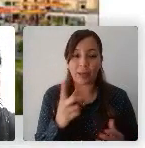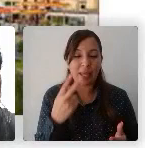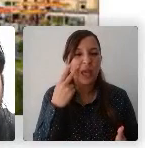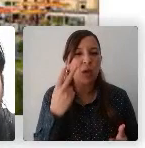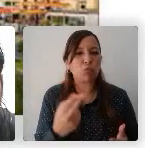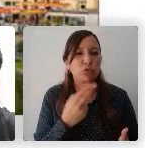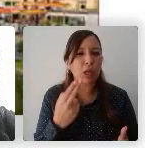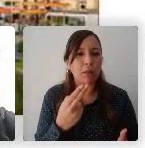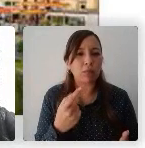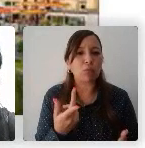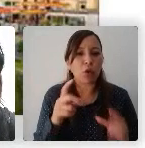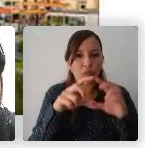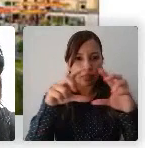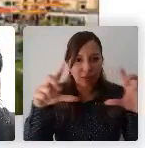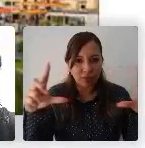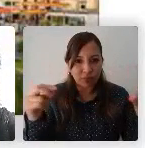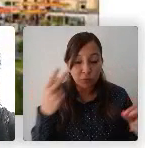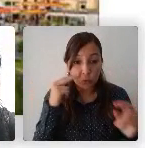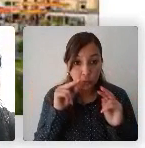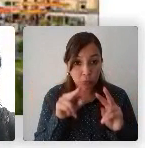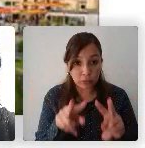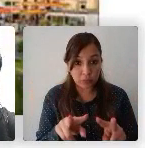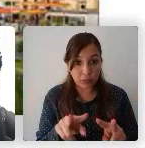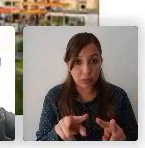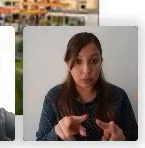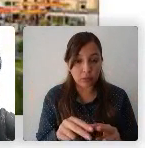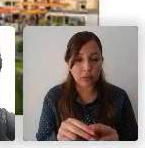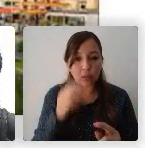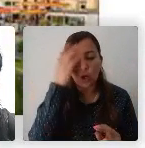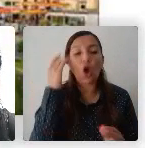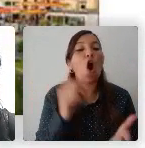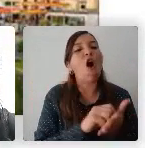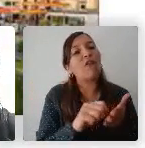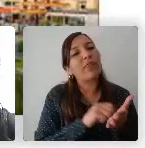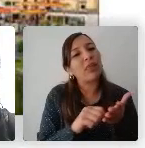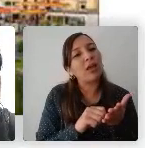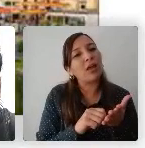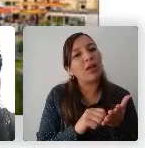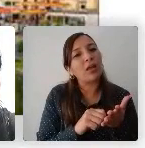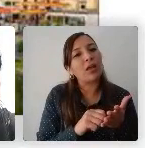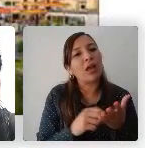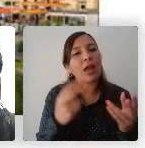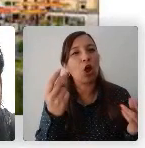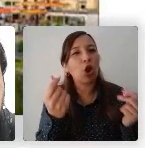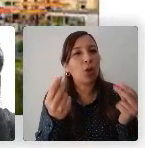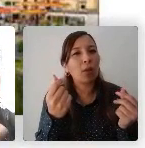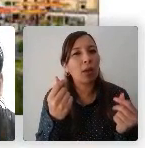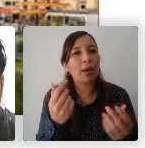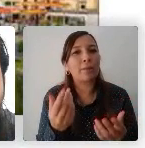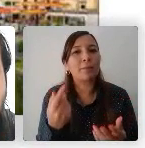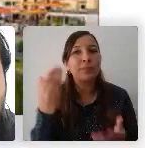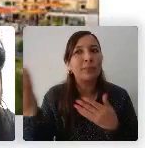que tenemos al frente. Desde ya la oferta que nos llegaba, pues teníamos